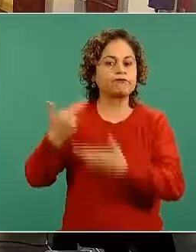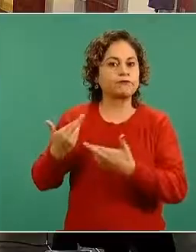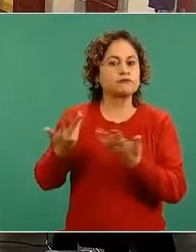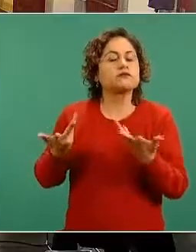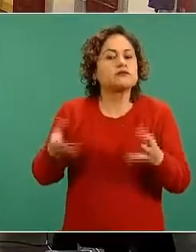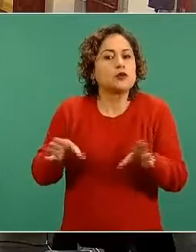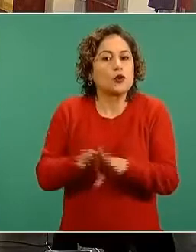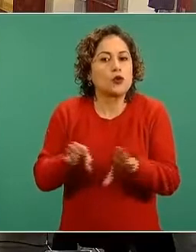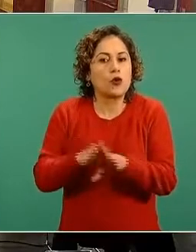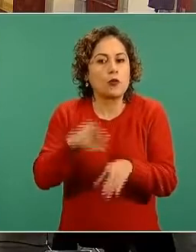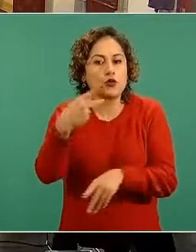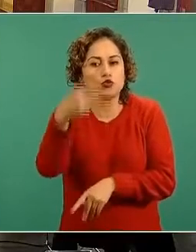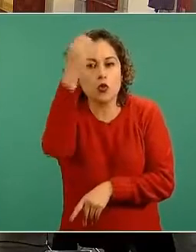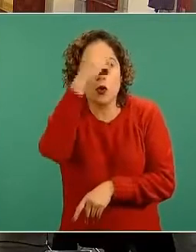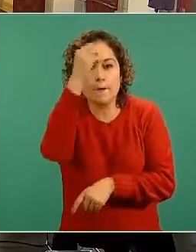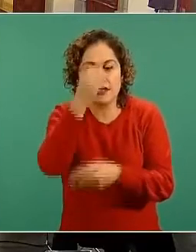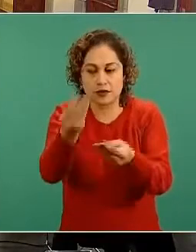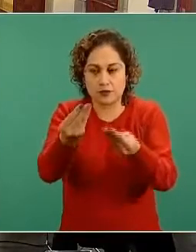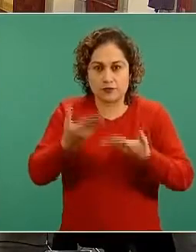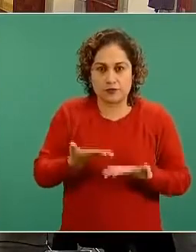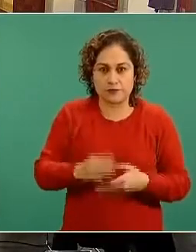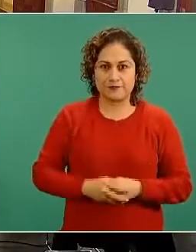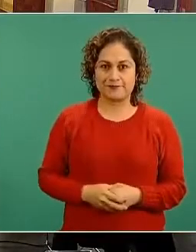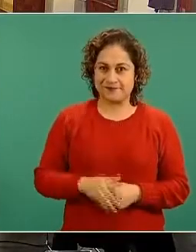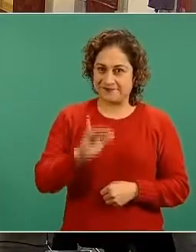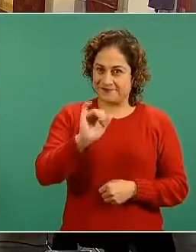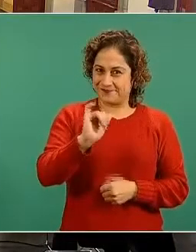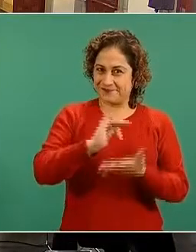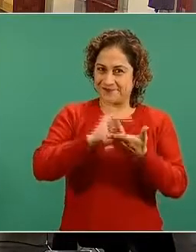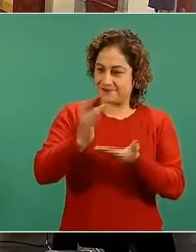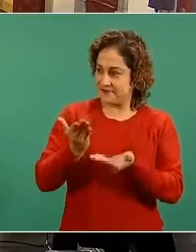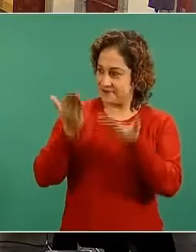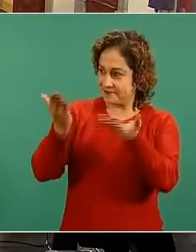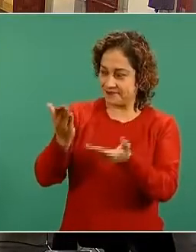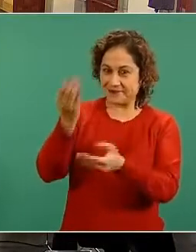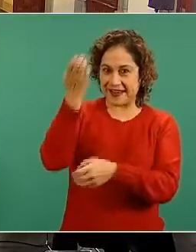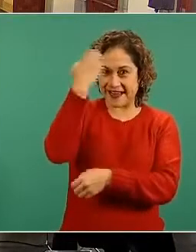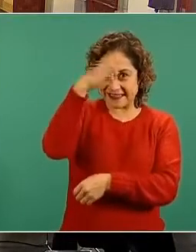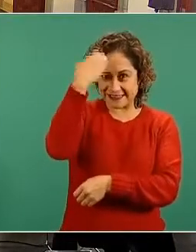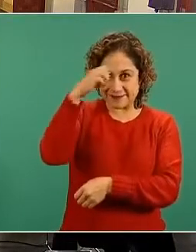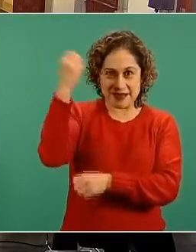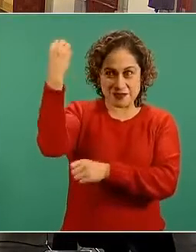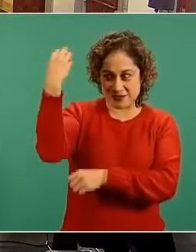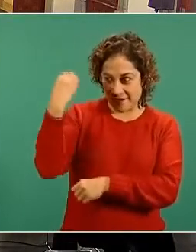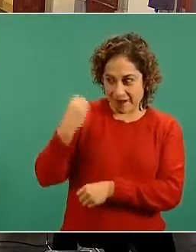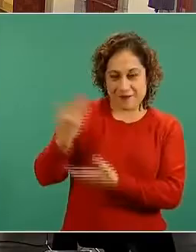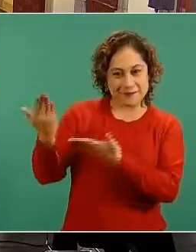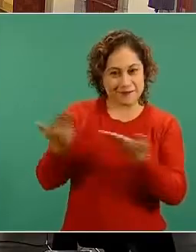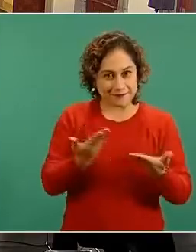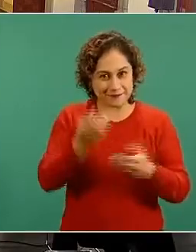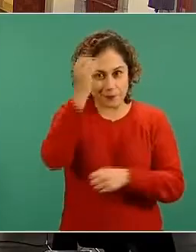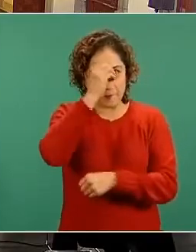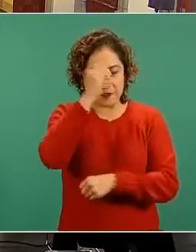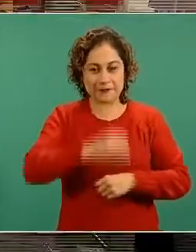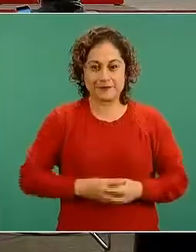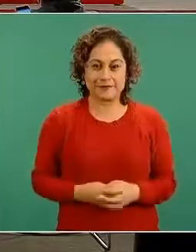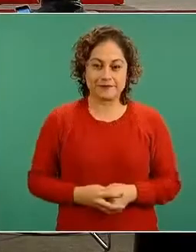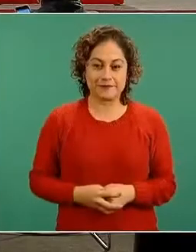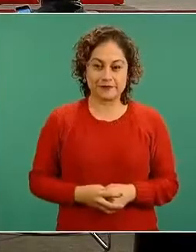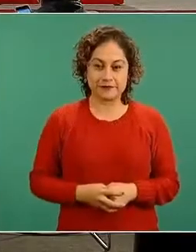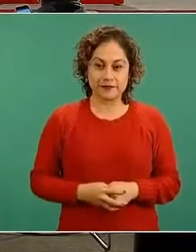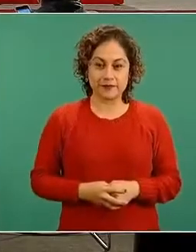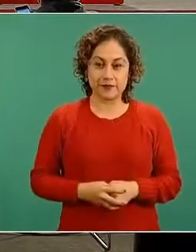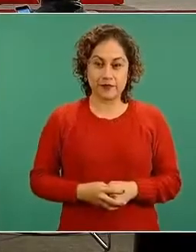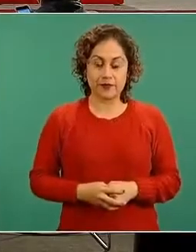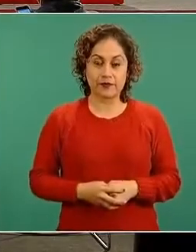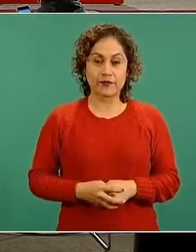mucho gusto. Vamos a pedirle a nuestro semaforista que nos comente al respecto. Muchas gracias. Todos, en